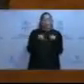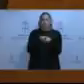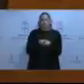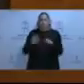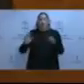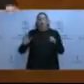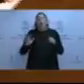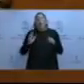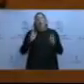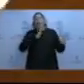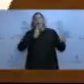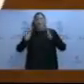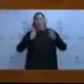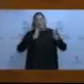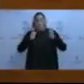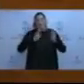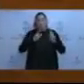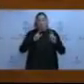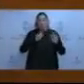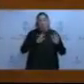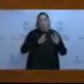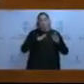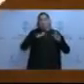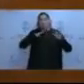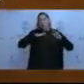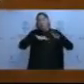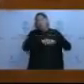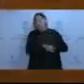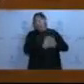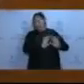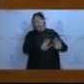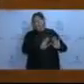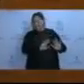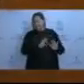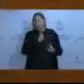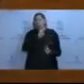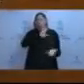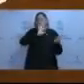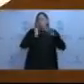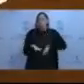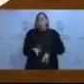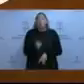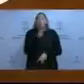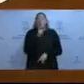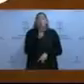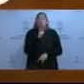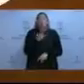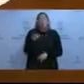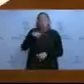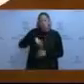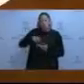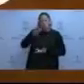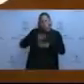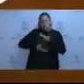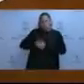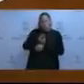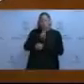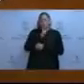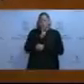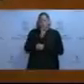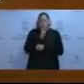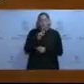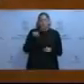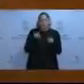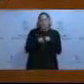obligaciones, y señala la sindicatura que ante la diversidad de estructura y contenidos de las instrucciones internas de contratación considera conveniente que por un